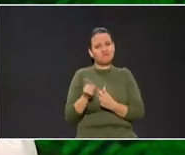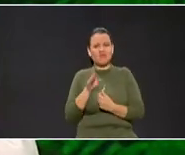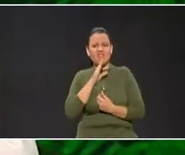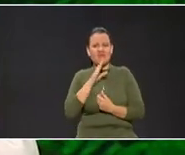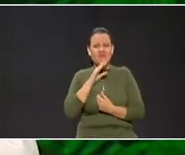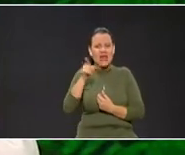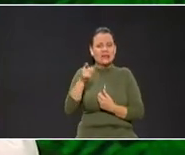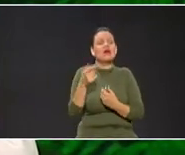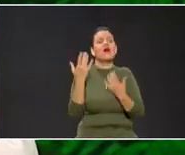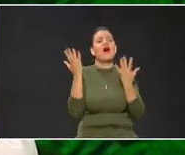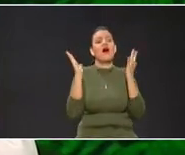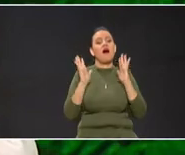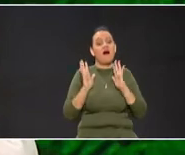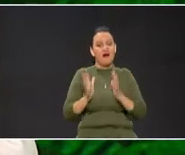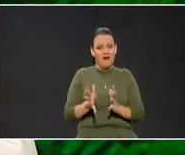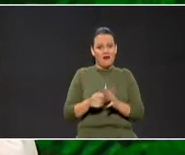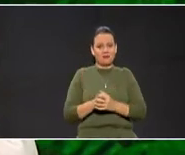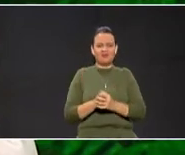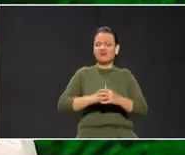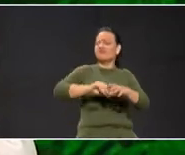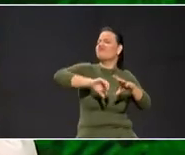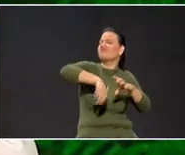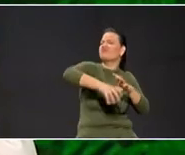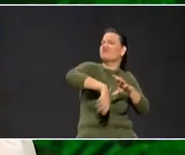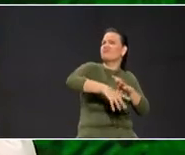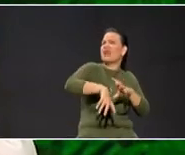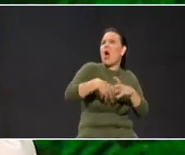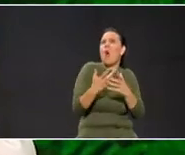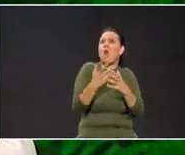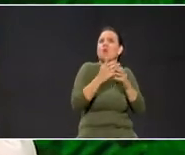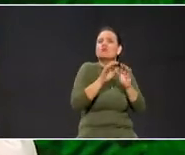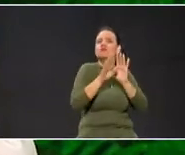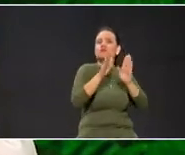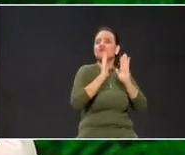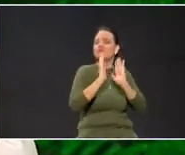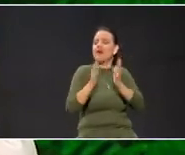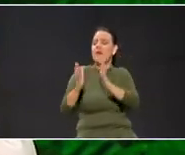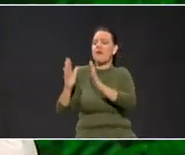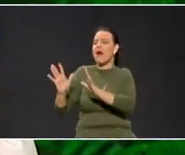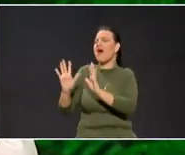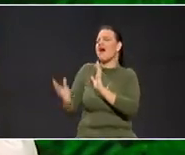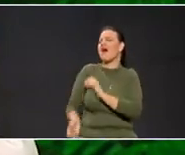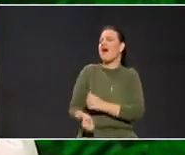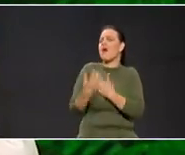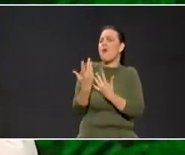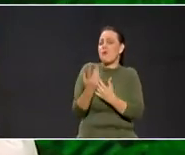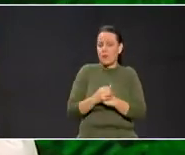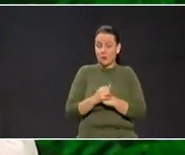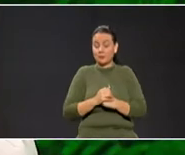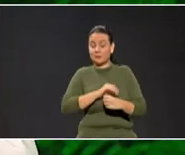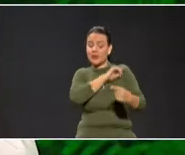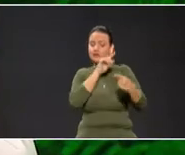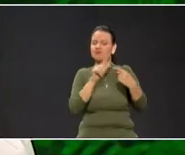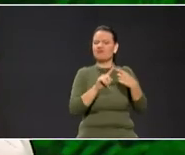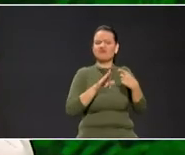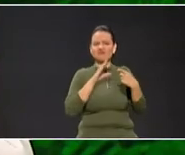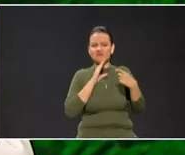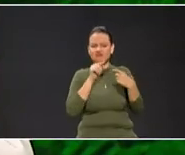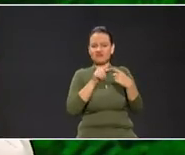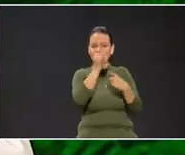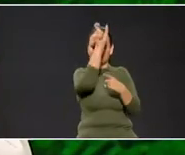sorteo se hizo para la siguiente ubicación de los candidatos en el primer puesto va a estar el